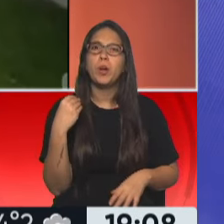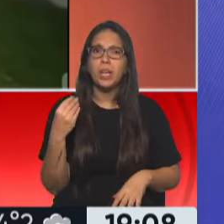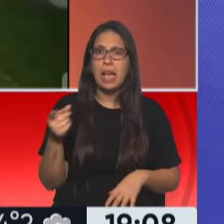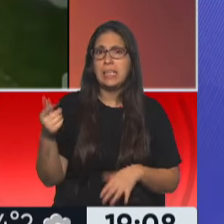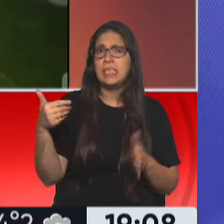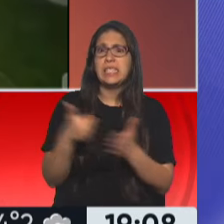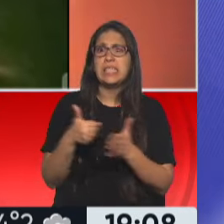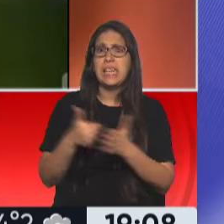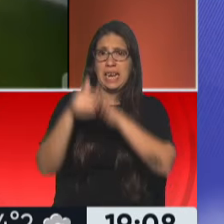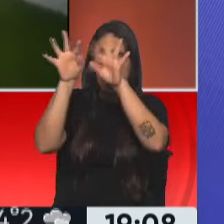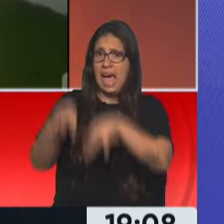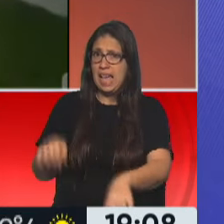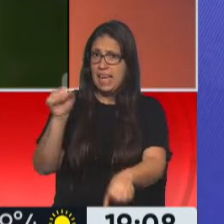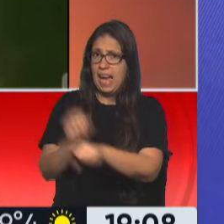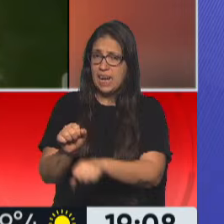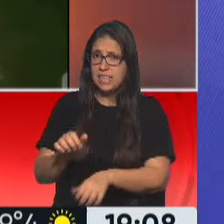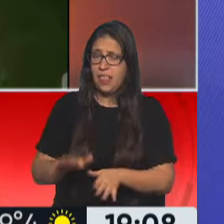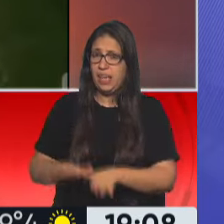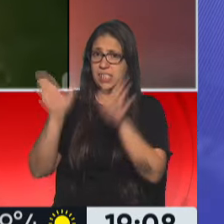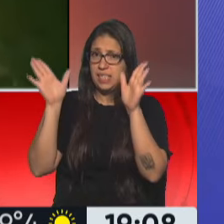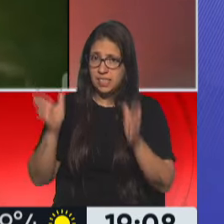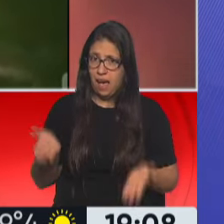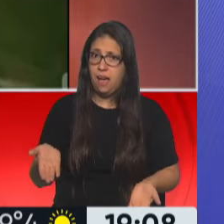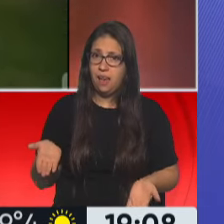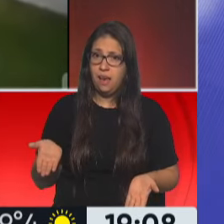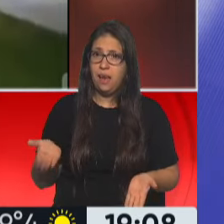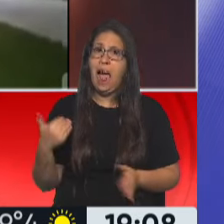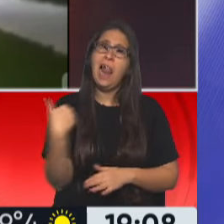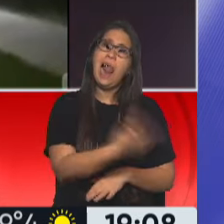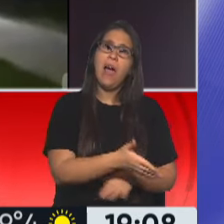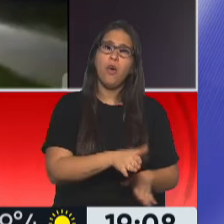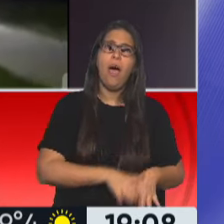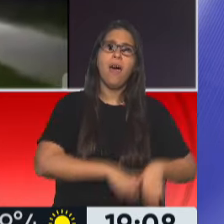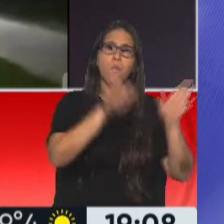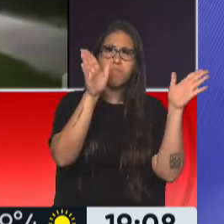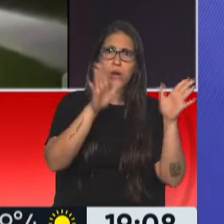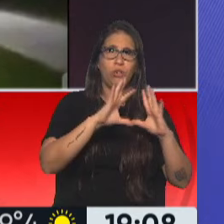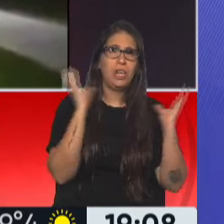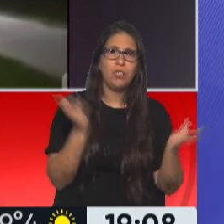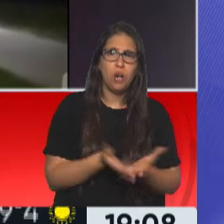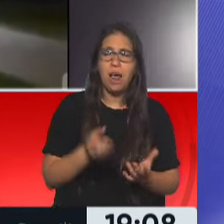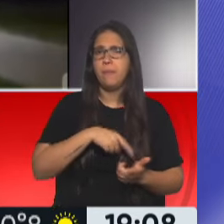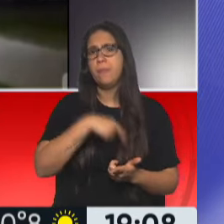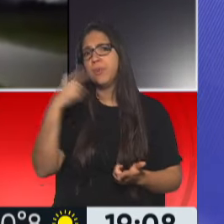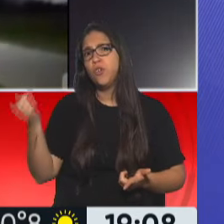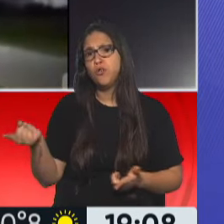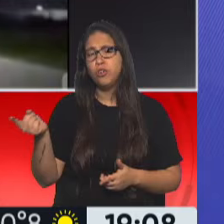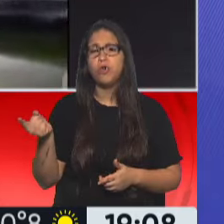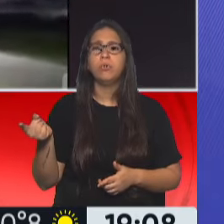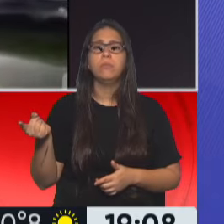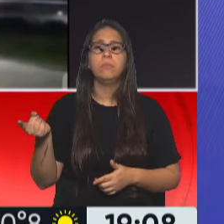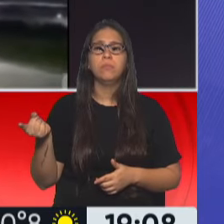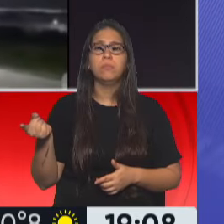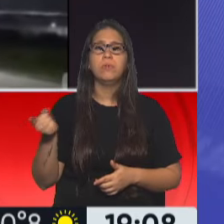cerca, la cárcel de Seiza. Sí. Está al lado. Claro. Está al lado del aeropuerto internacional. Del otro lado tenés la parte norte